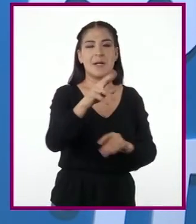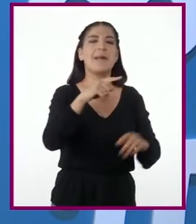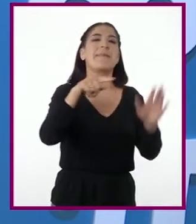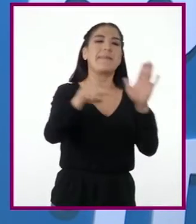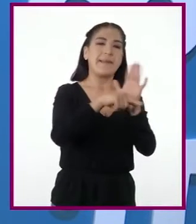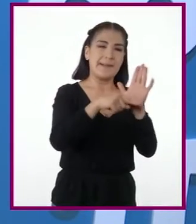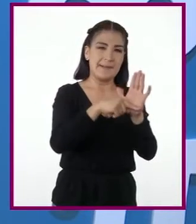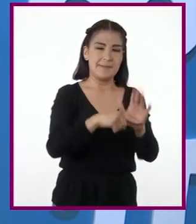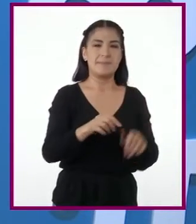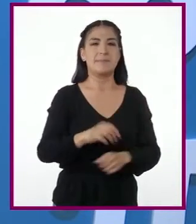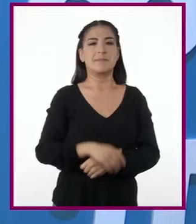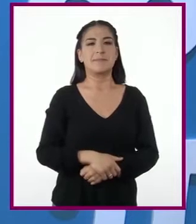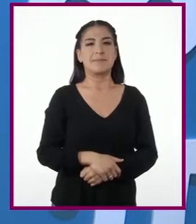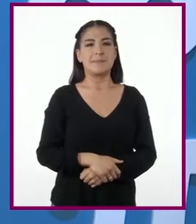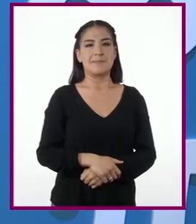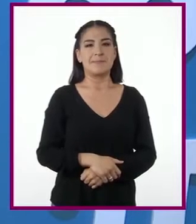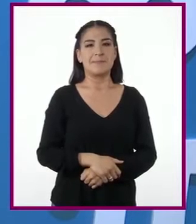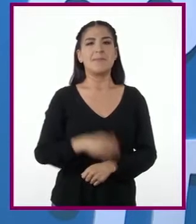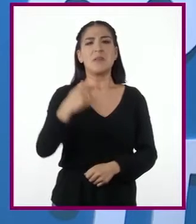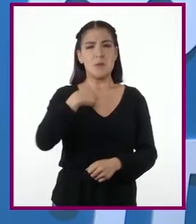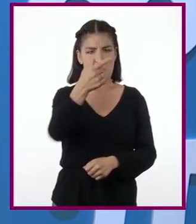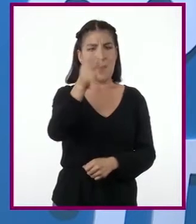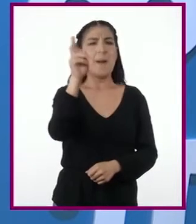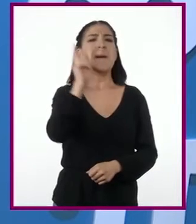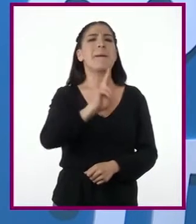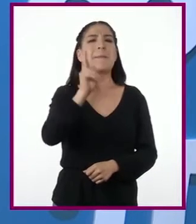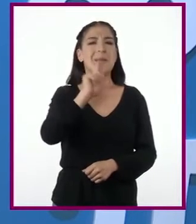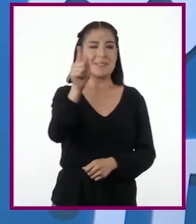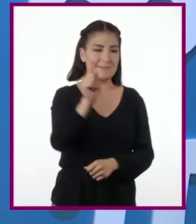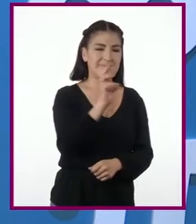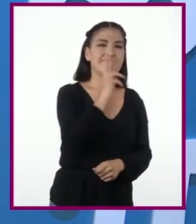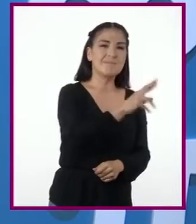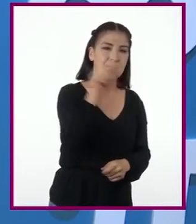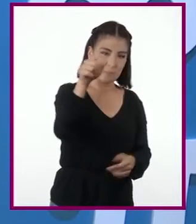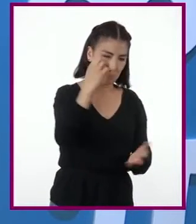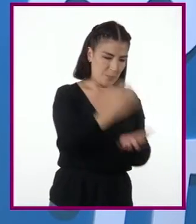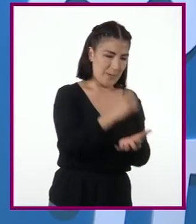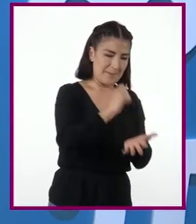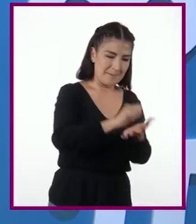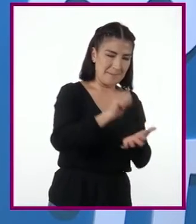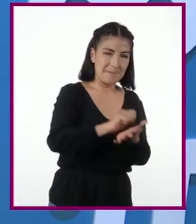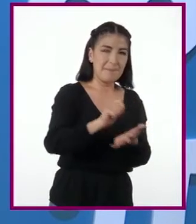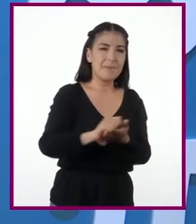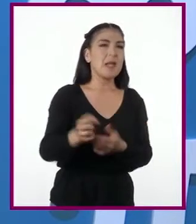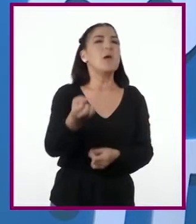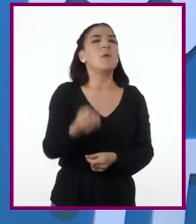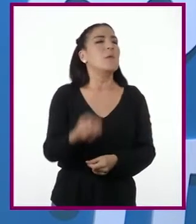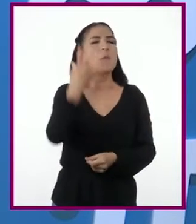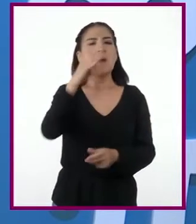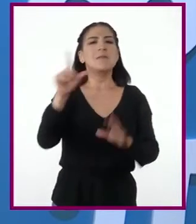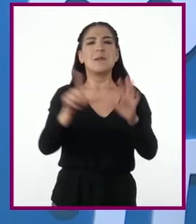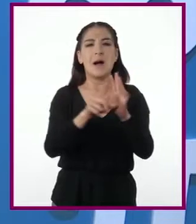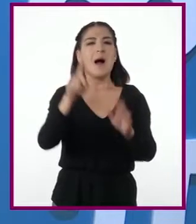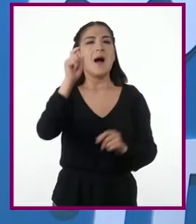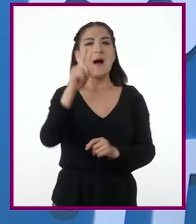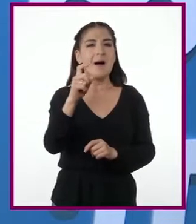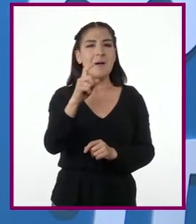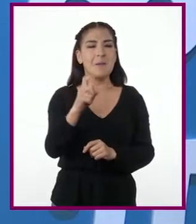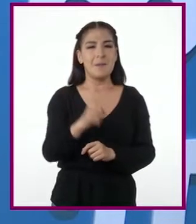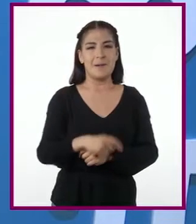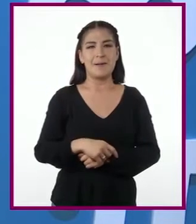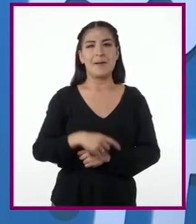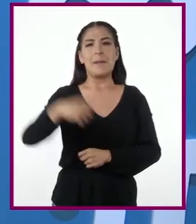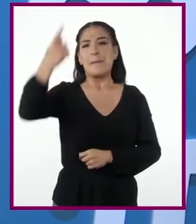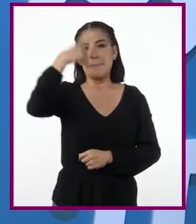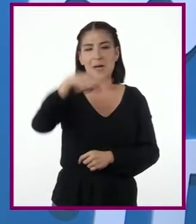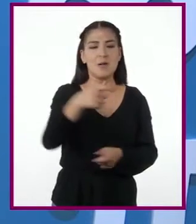negativo. Te reto a que respondas en tu cuaderno. ¿Cuántos litros de agua se consumen